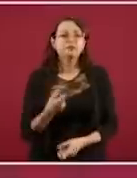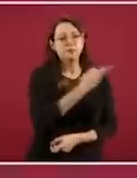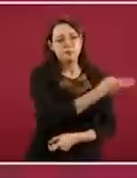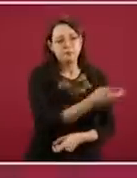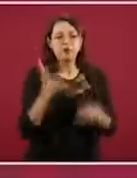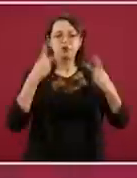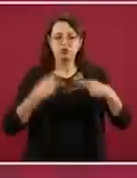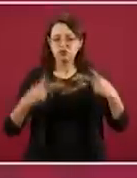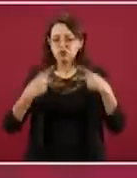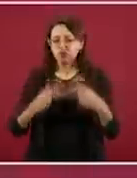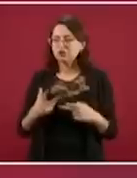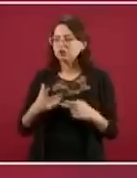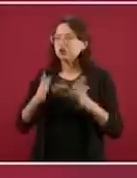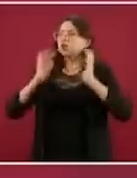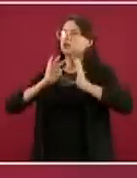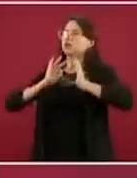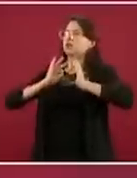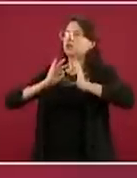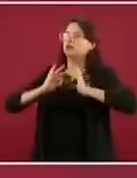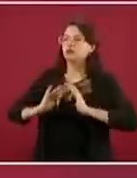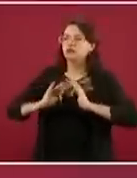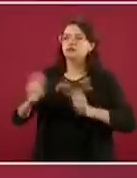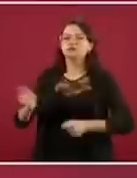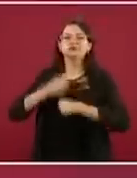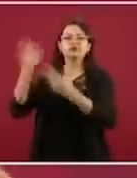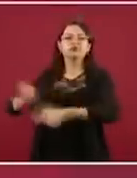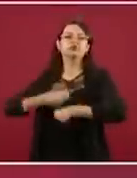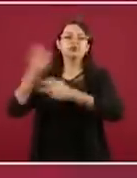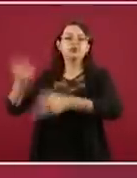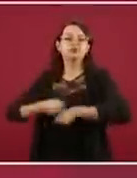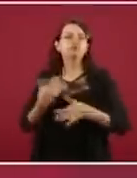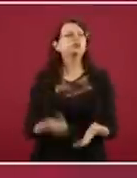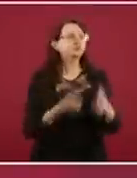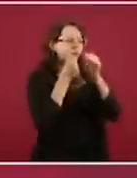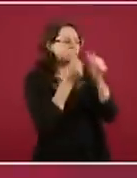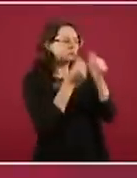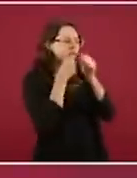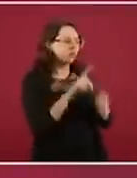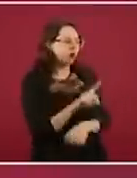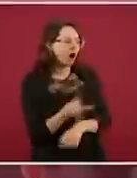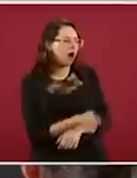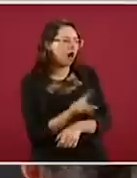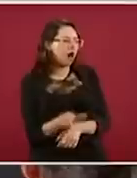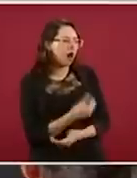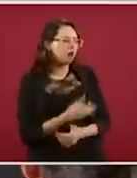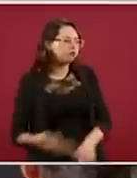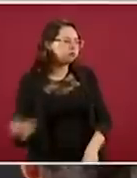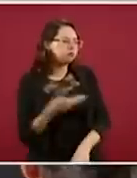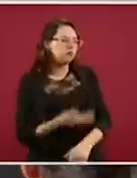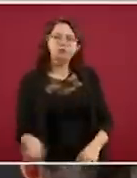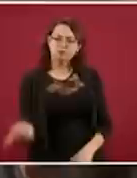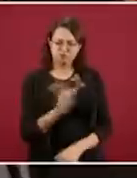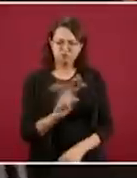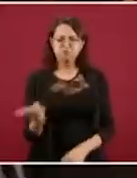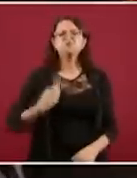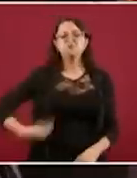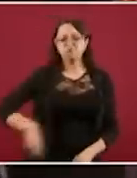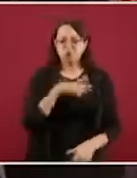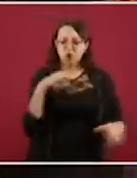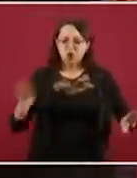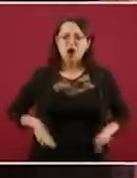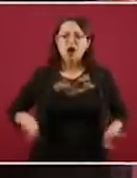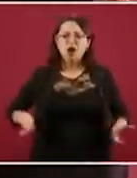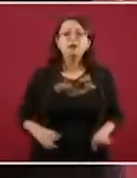los escuchamos y no solamente lo hacemos de una manera como papeleo, como burocrático, no, lo hacemos porque realmente estamos convencidos